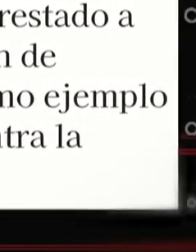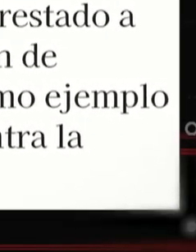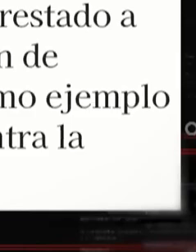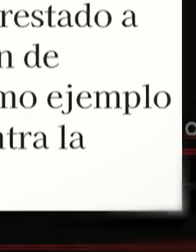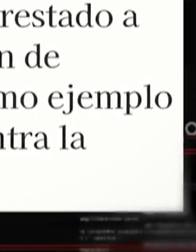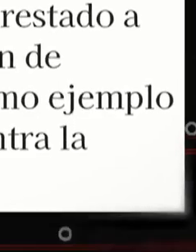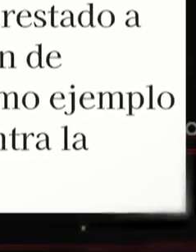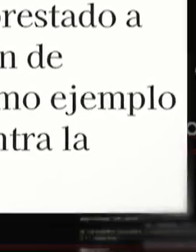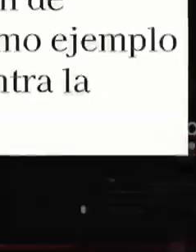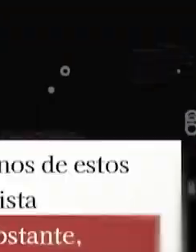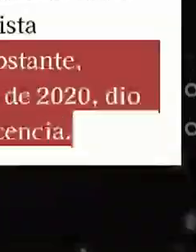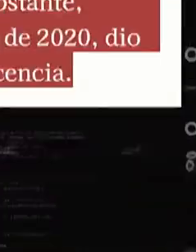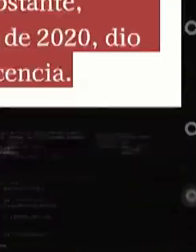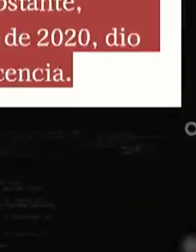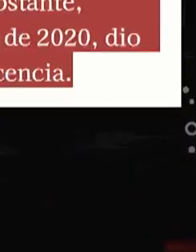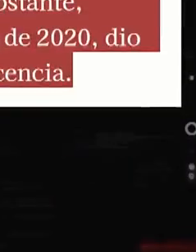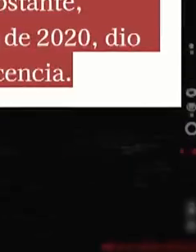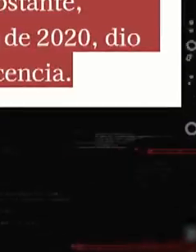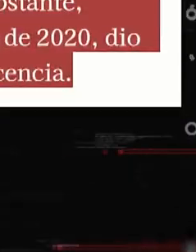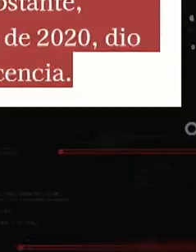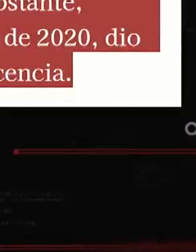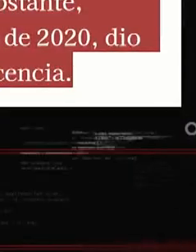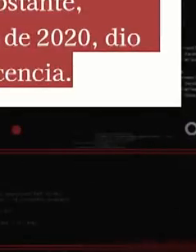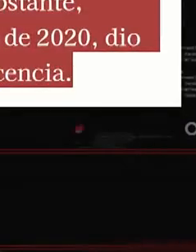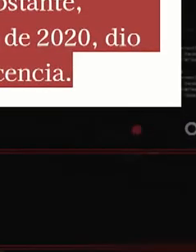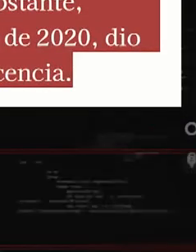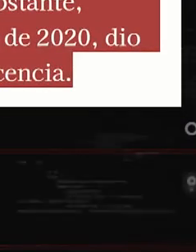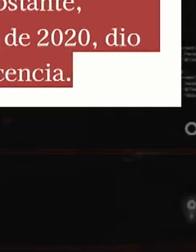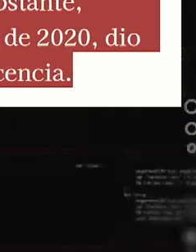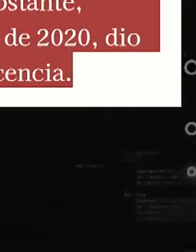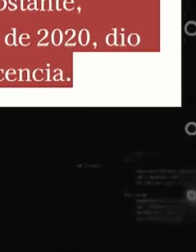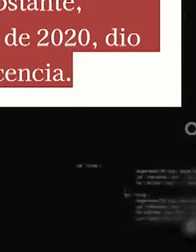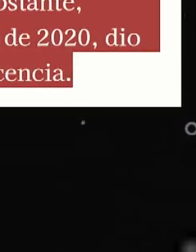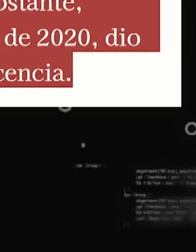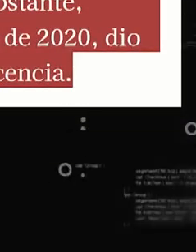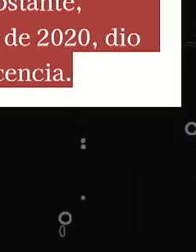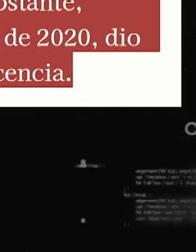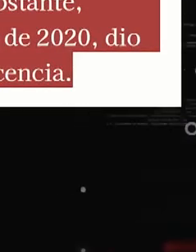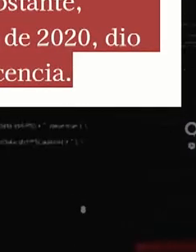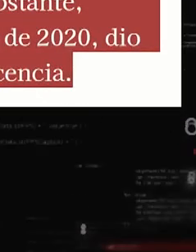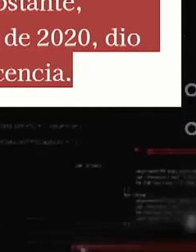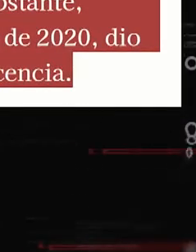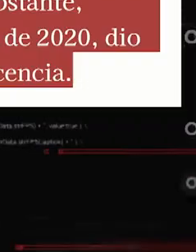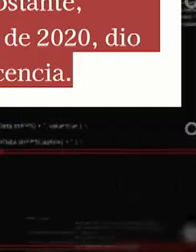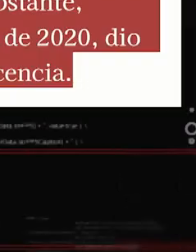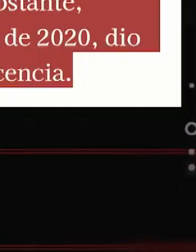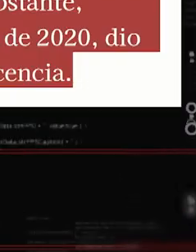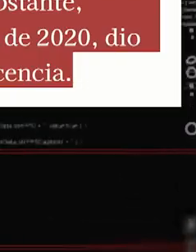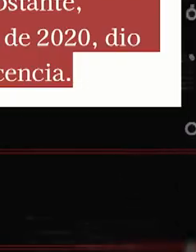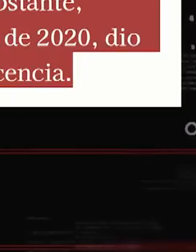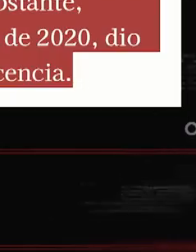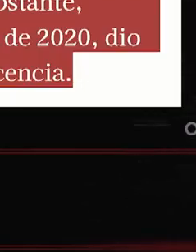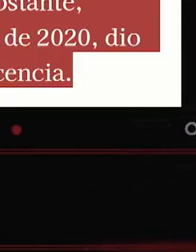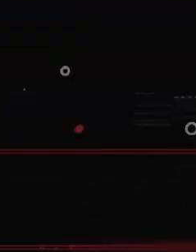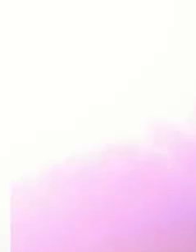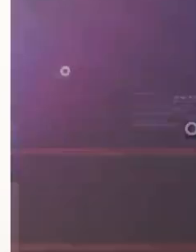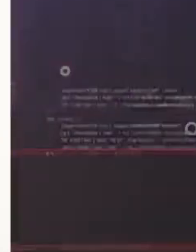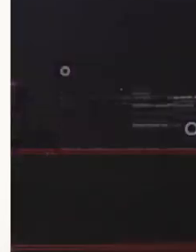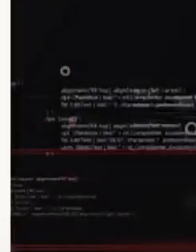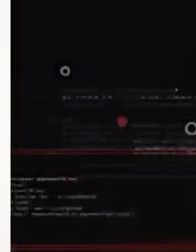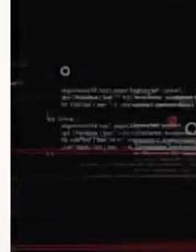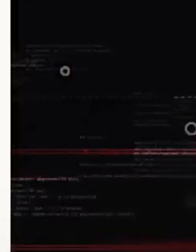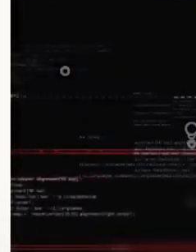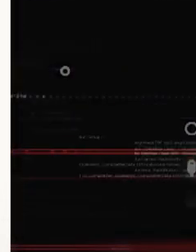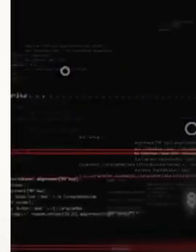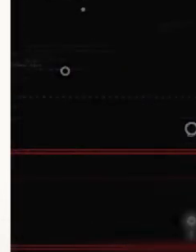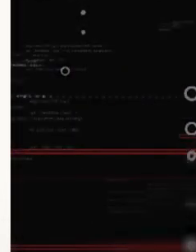habido fabricación de pruebas y de culpables, y contradictoriamente hasta la fabricación de la inocencia de Emilio L.